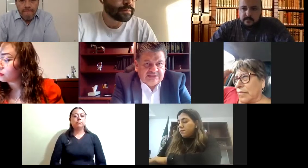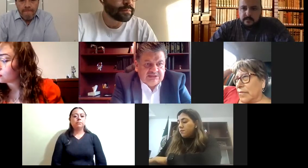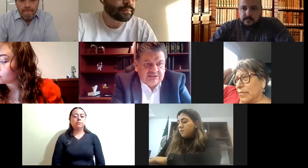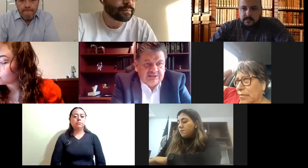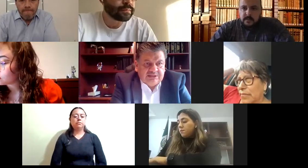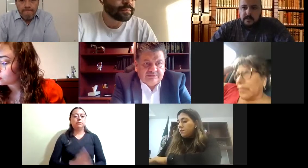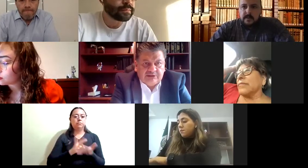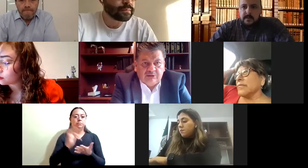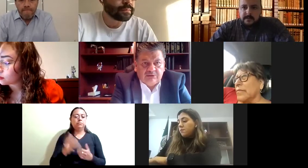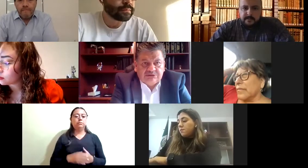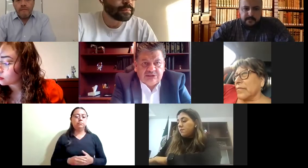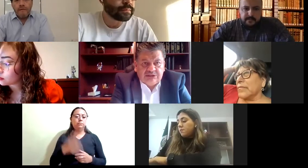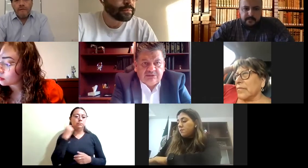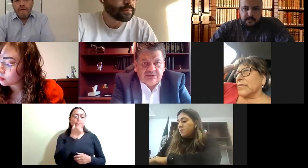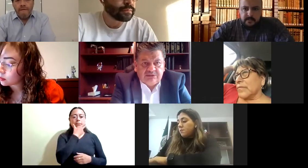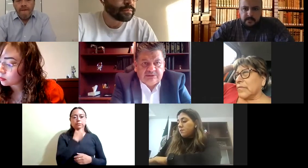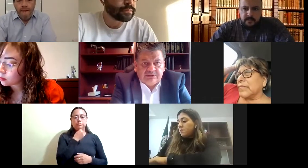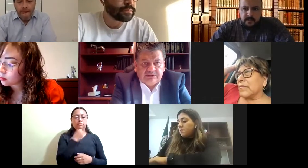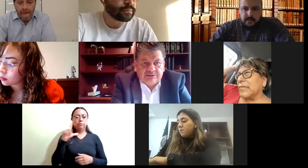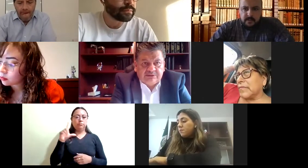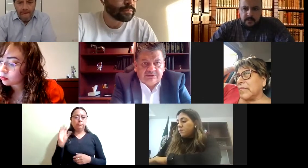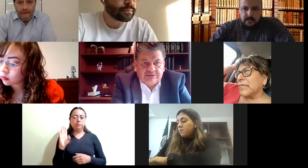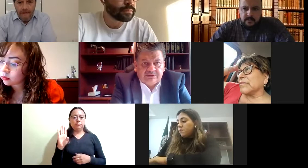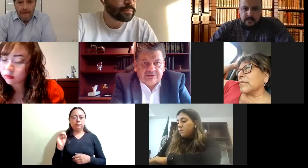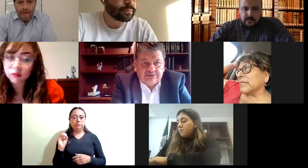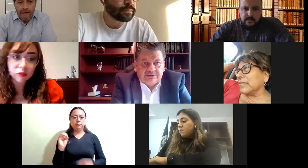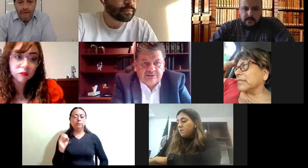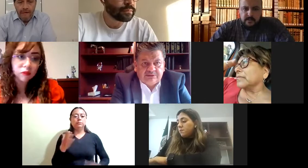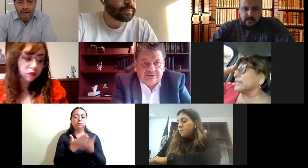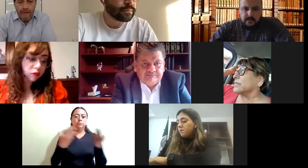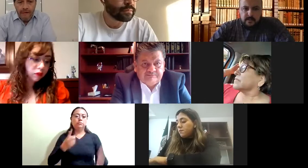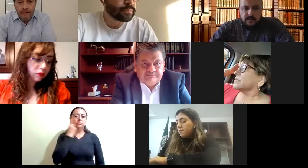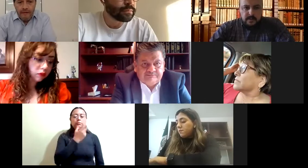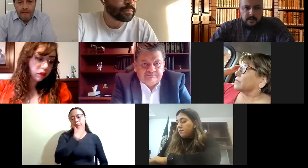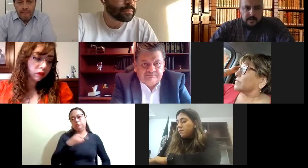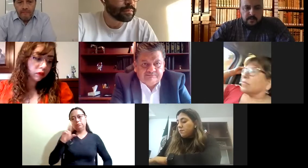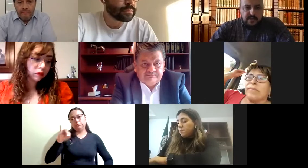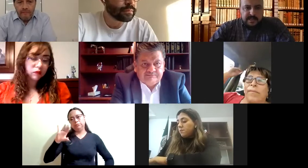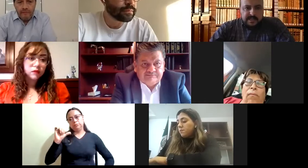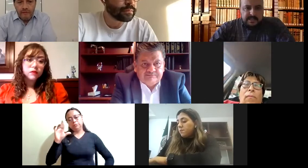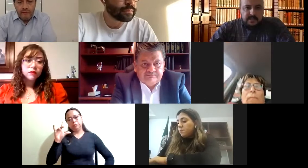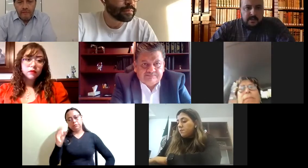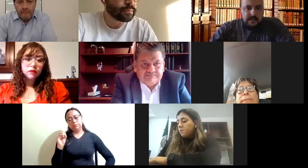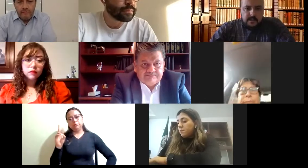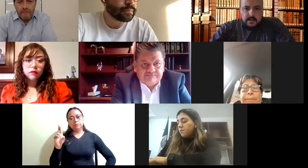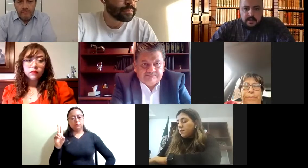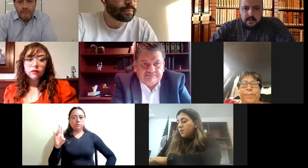Gracias. Diputado Lobo, sí, diputado Ricardo Rubio, adelante. Muchas